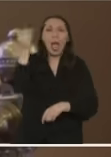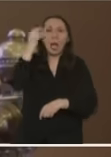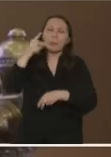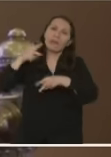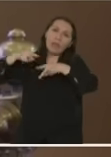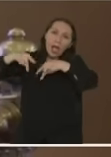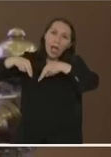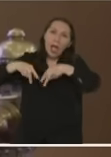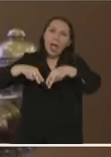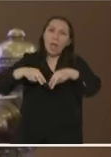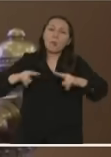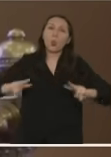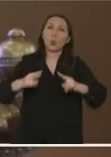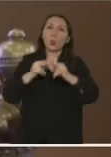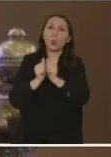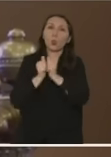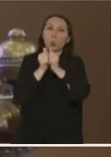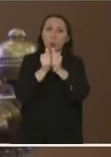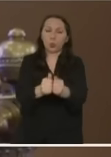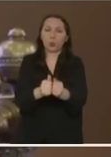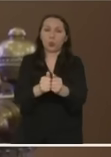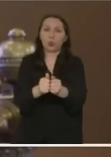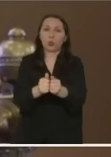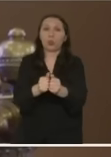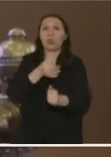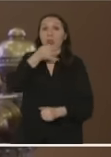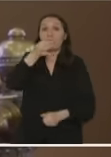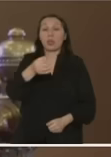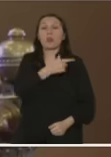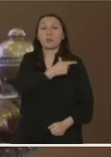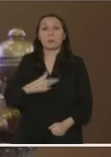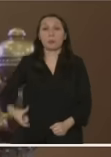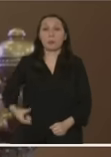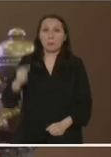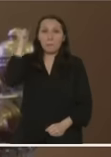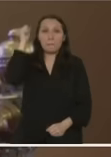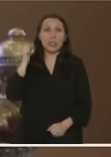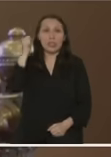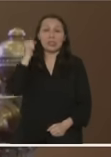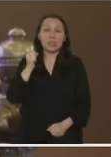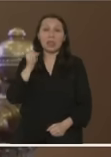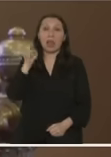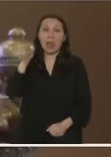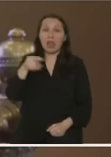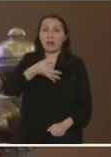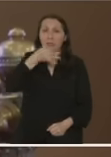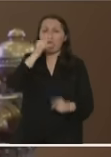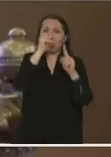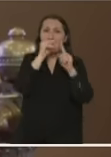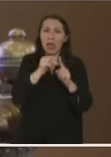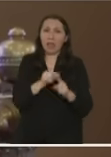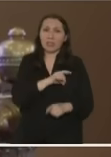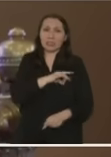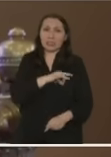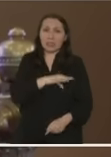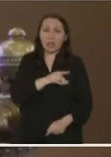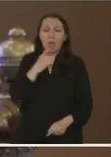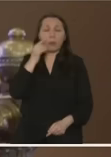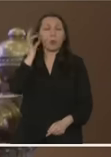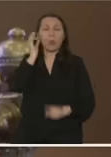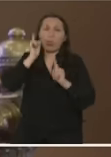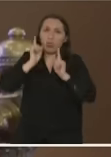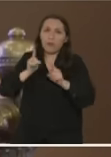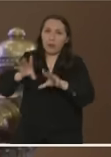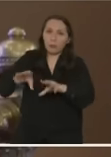a caminar y a construir juntos, dijo el presidente Piñera, y son palabras que los chilenos y chilenas